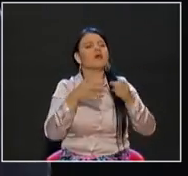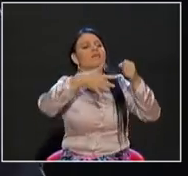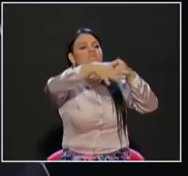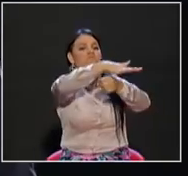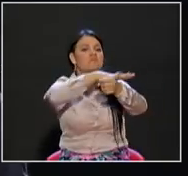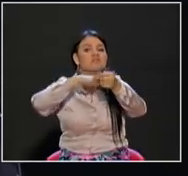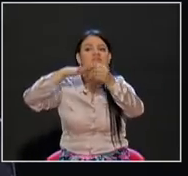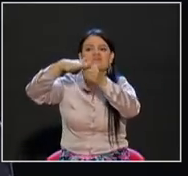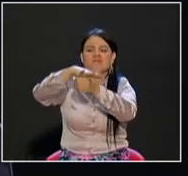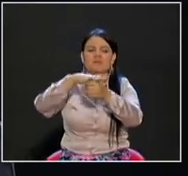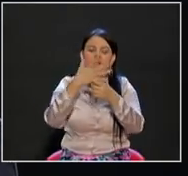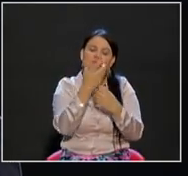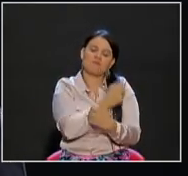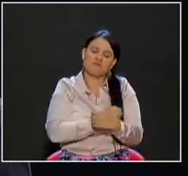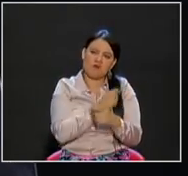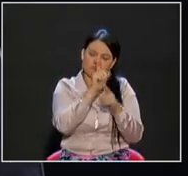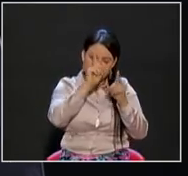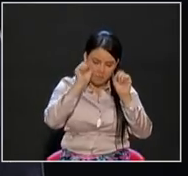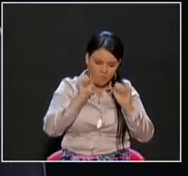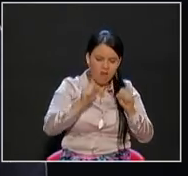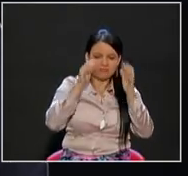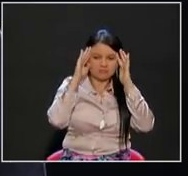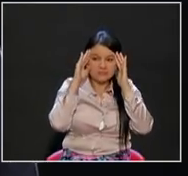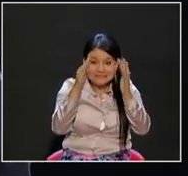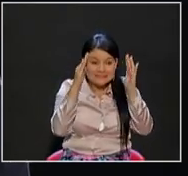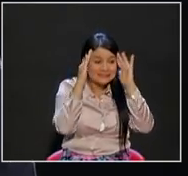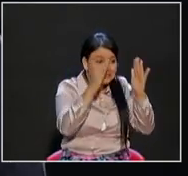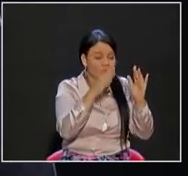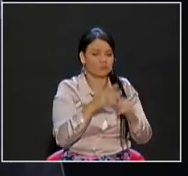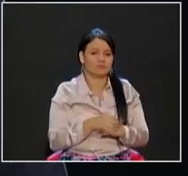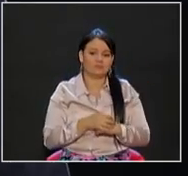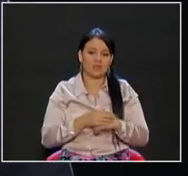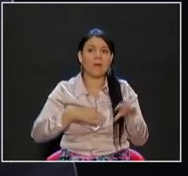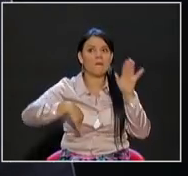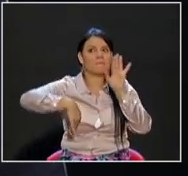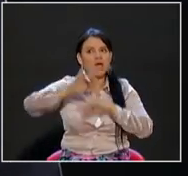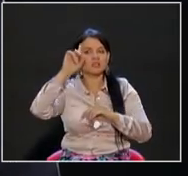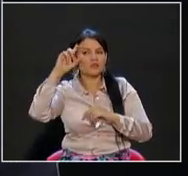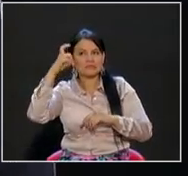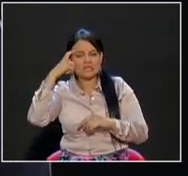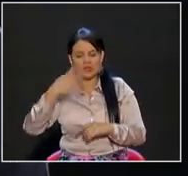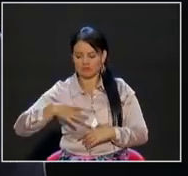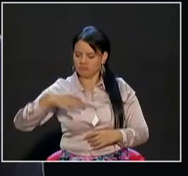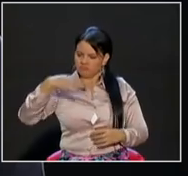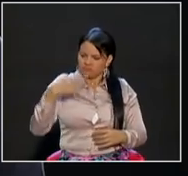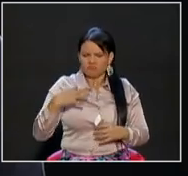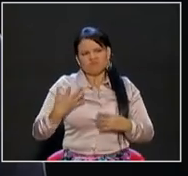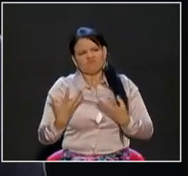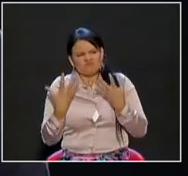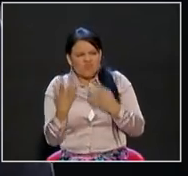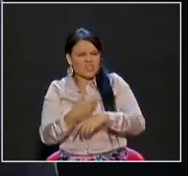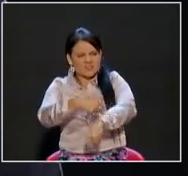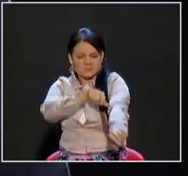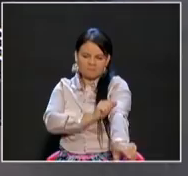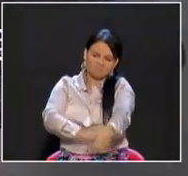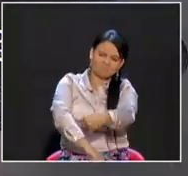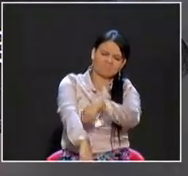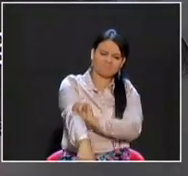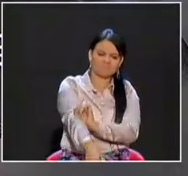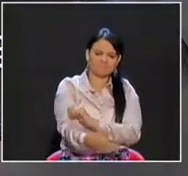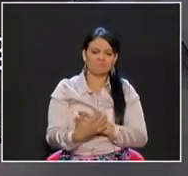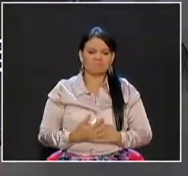también tengan la judicialización adecuada pero necesita voluntad del gobernador por eso vamos a trabajar decididamente